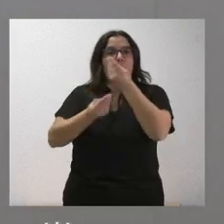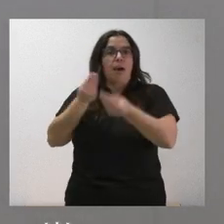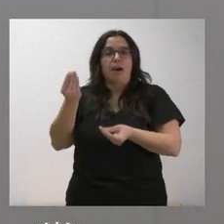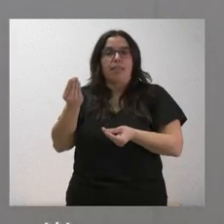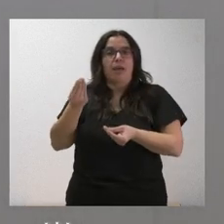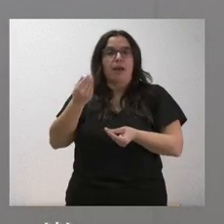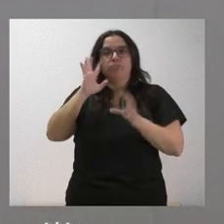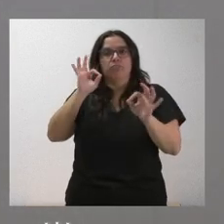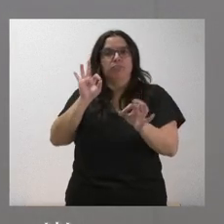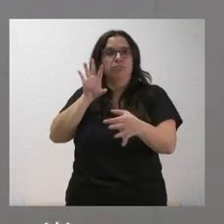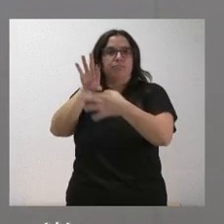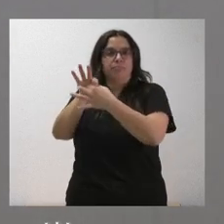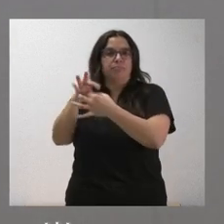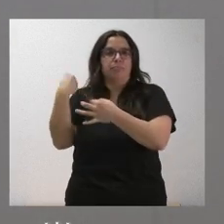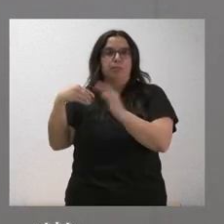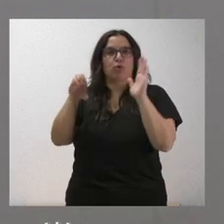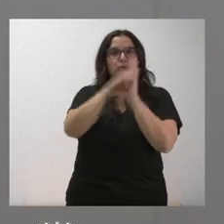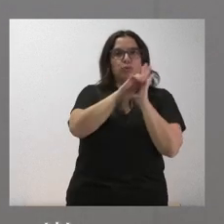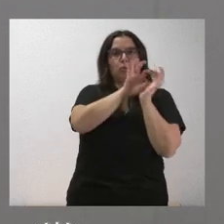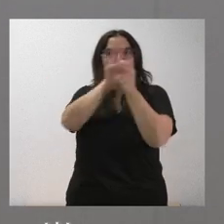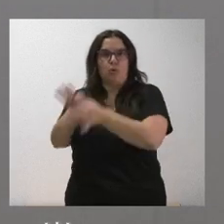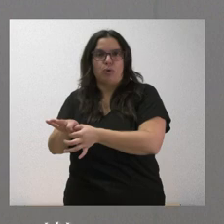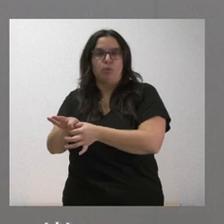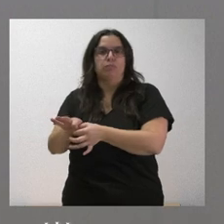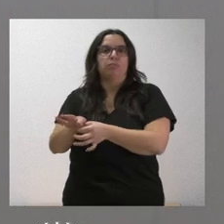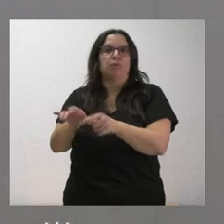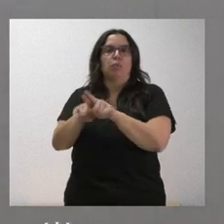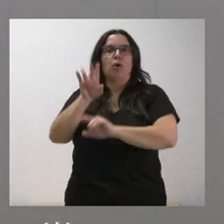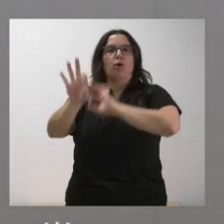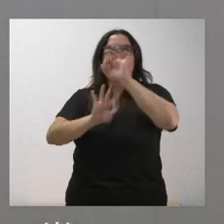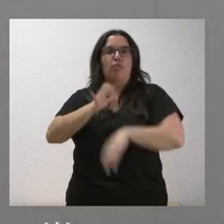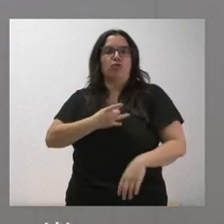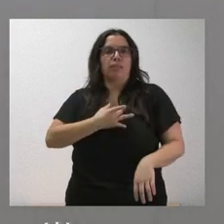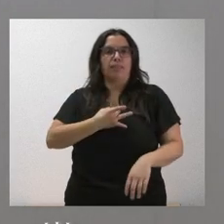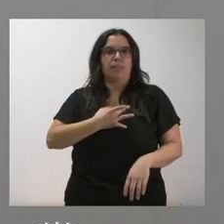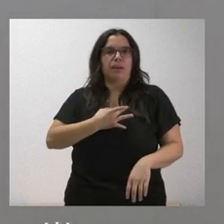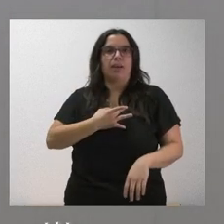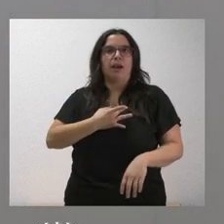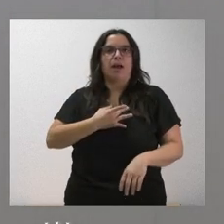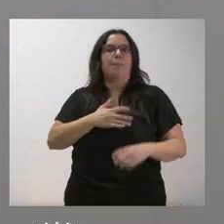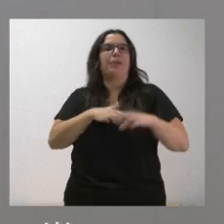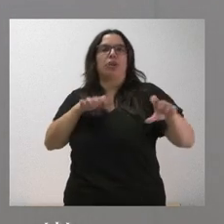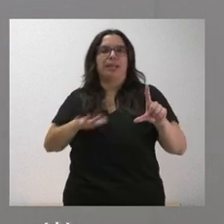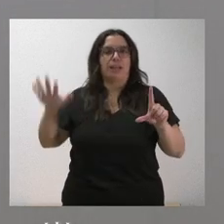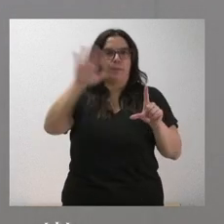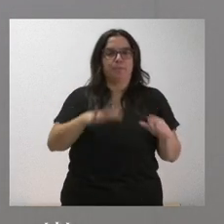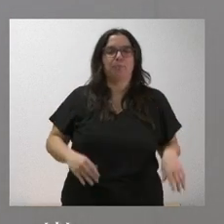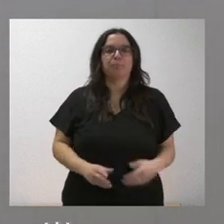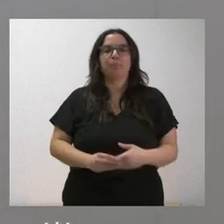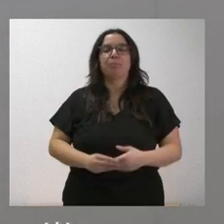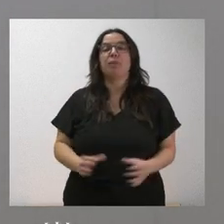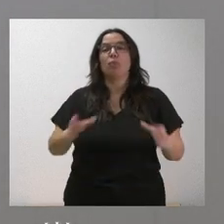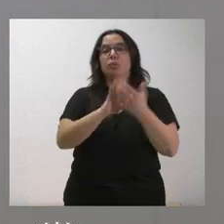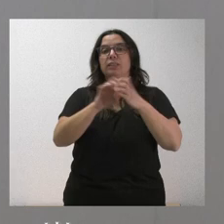legítimamente en el amparo de la Constitución como organización sindical de ámbito mayoritario la junta